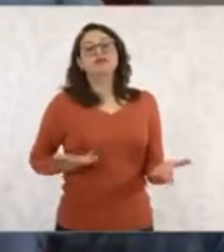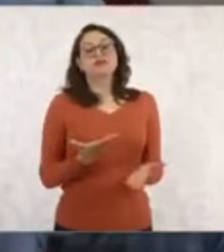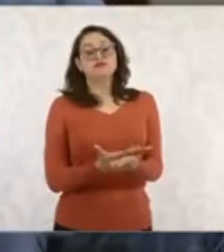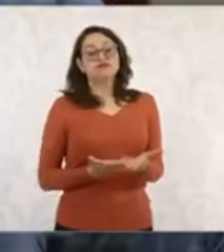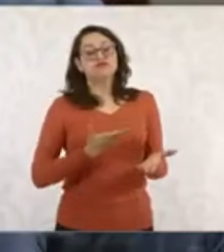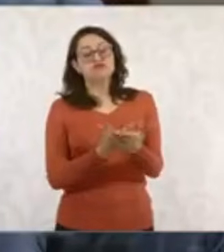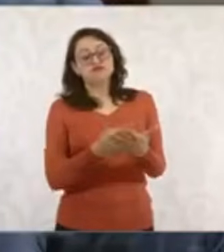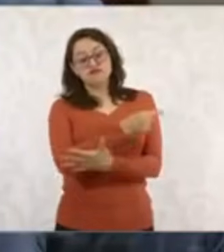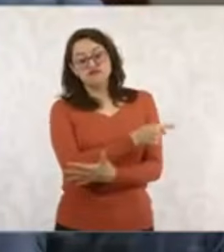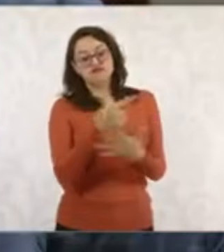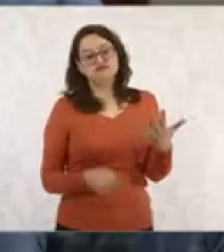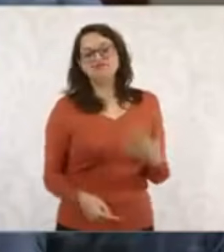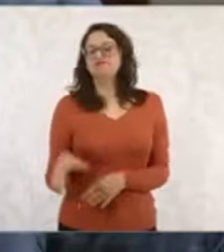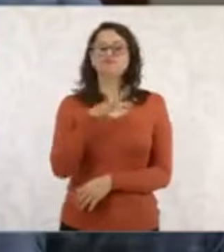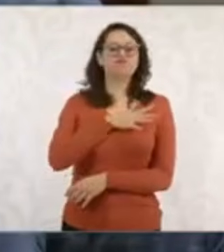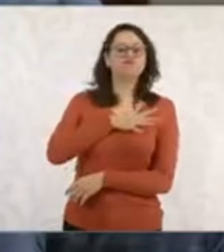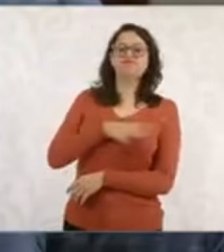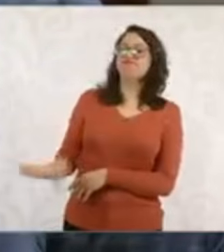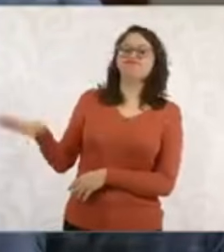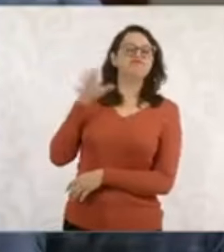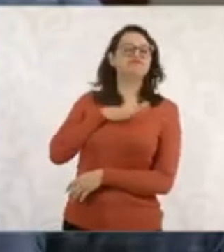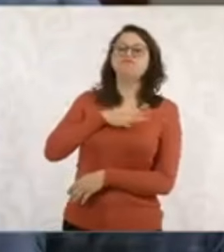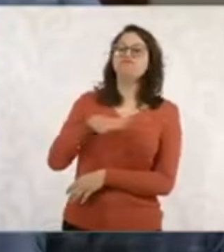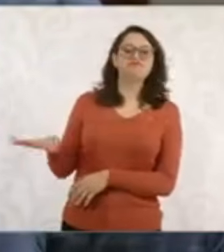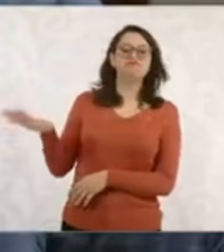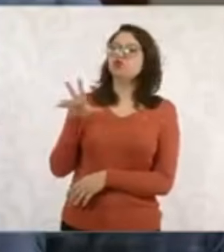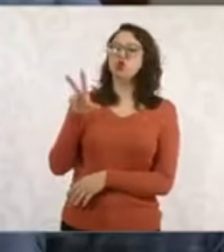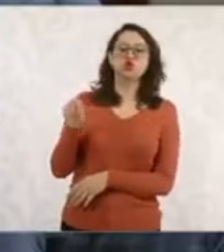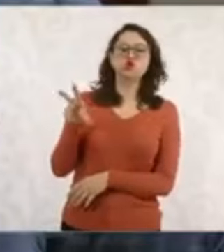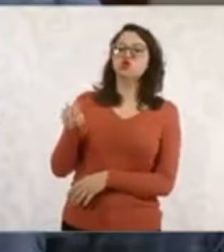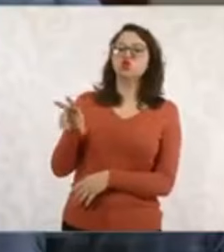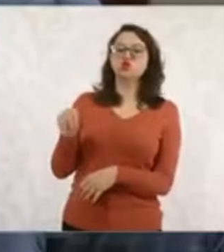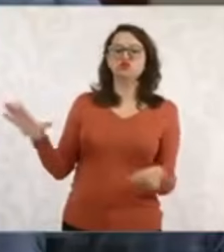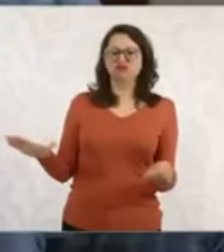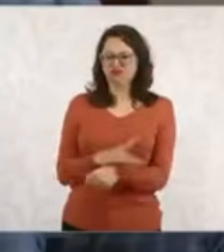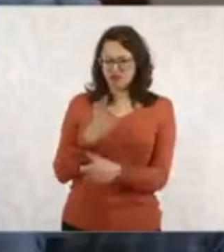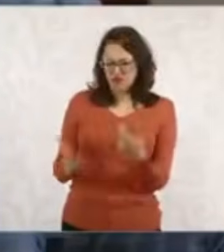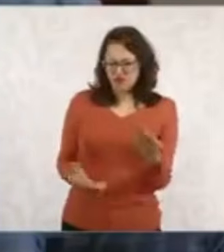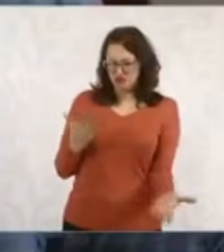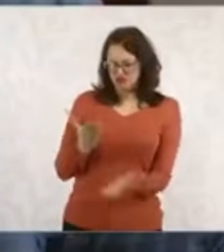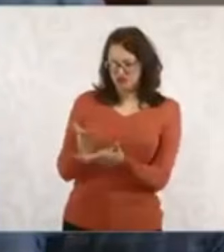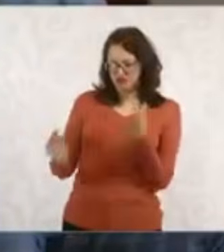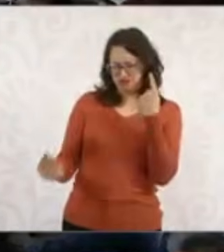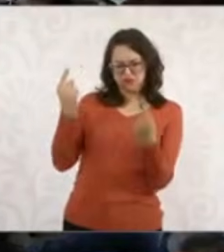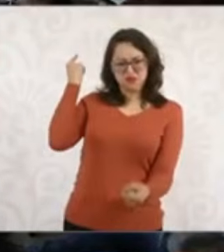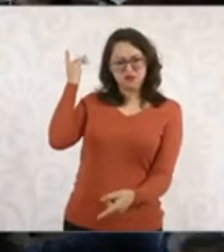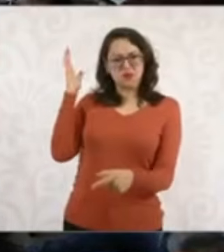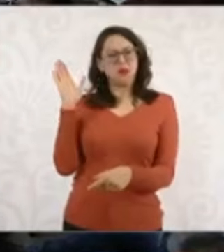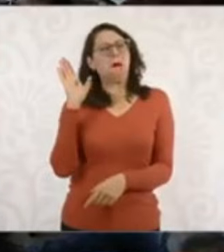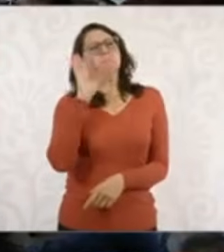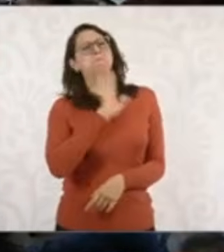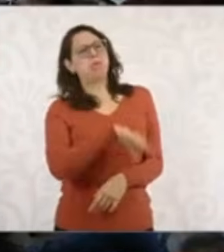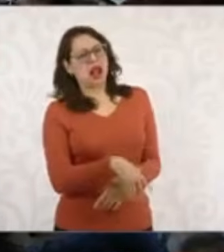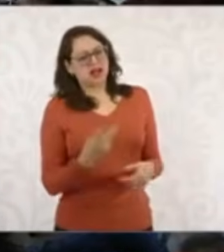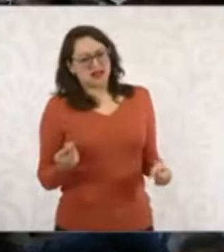propuestas varias que le ha hecho TC Energy porque las consideran ofensivas. Y de hecho, lo que